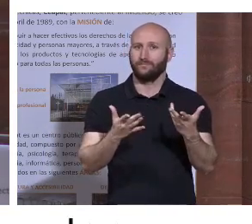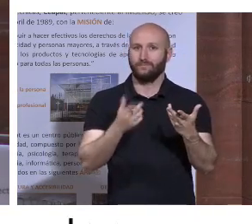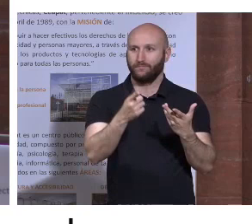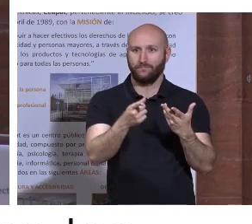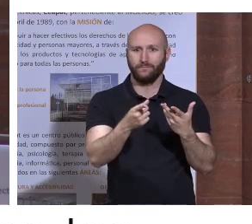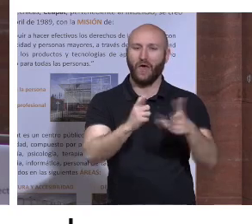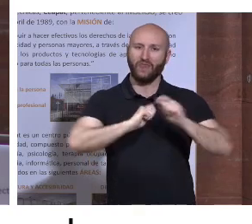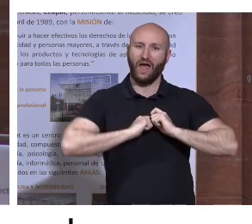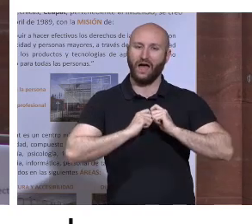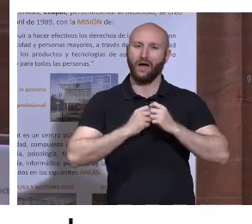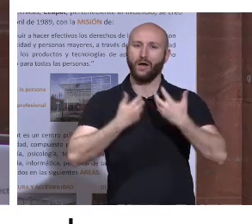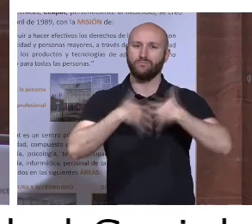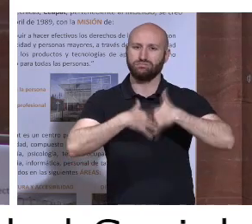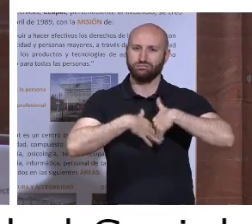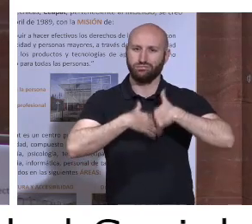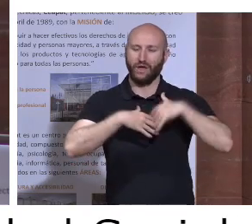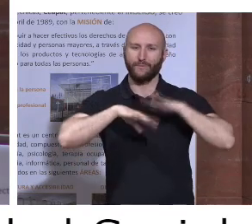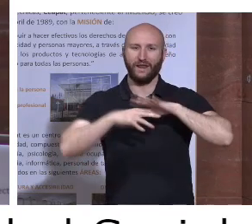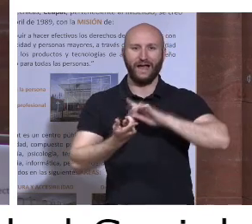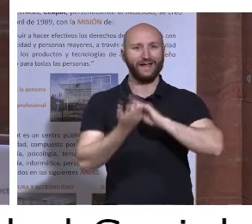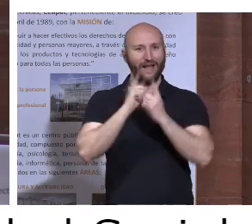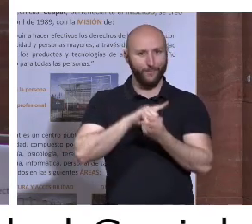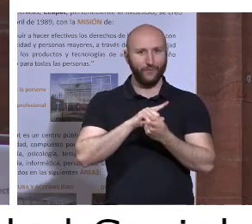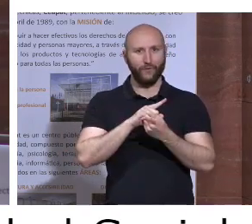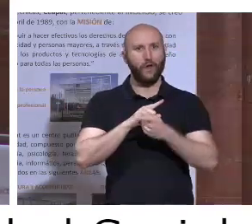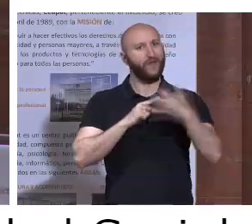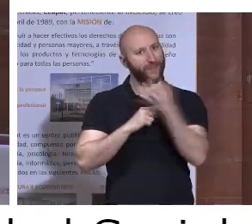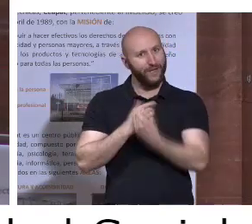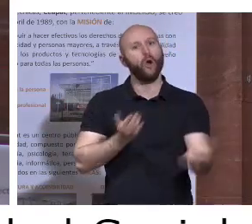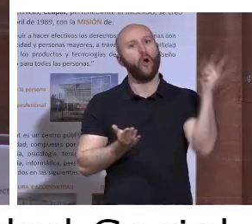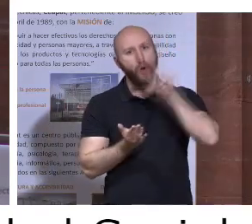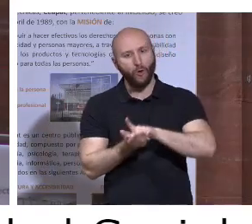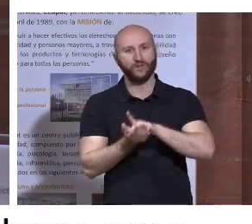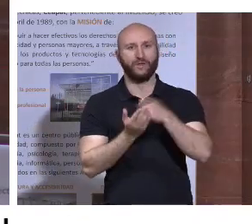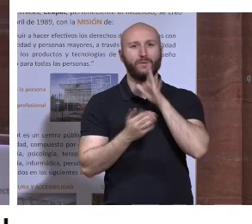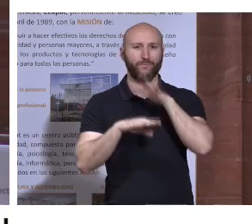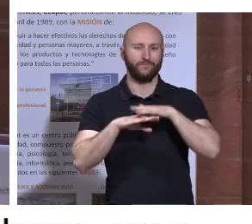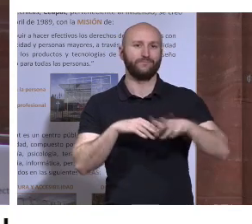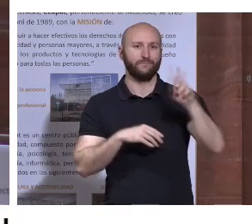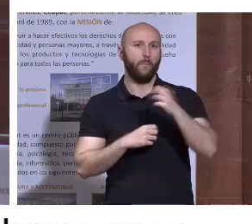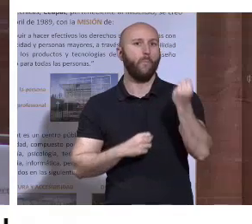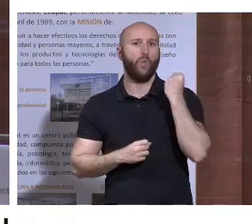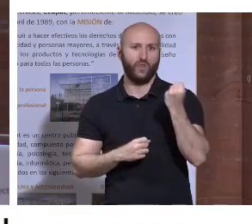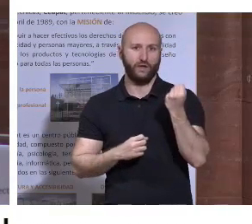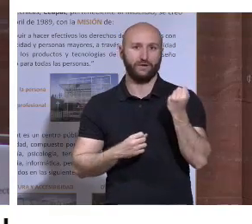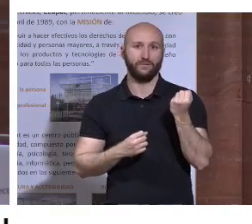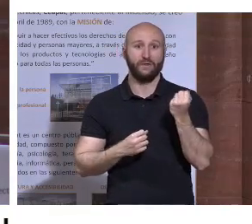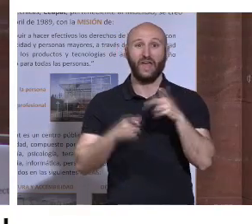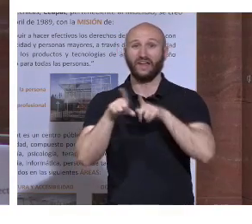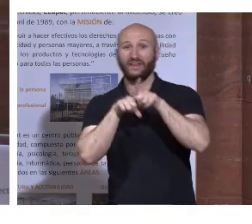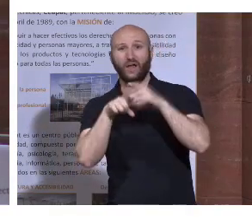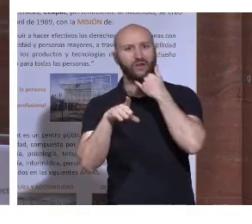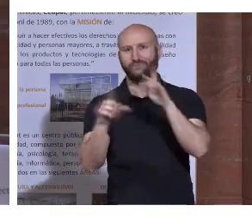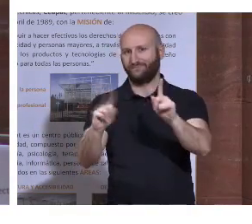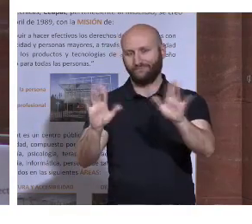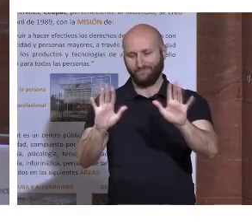un motor de cambio y hay que volver a recuperar poder. No quiero ser crítica con nadie, pero